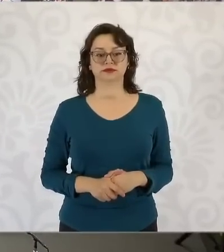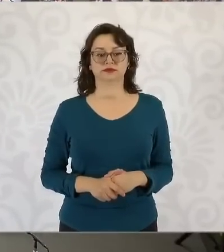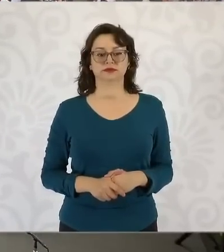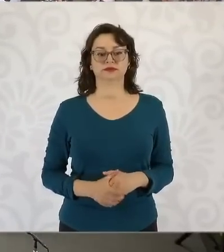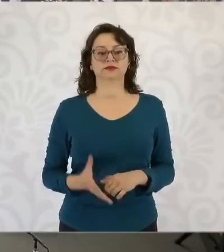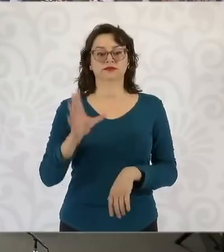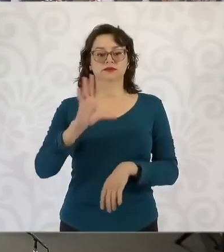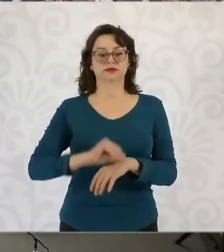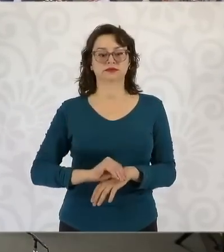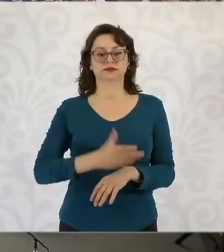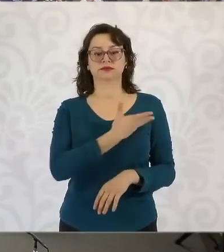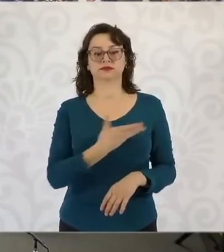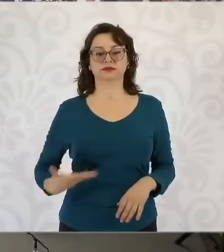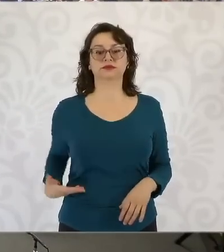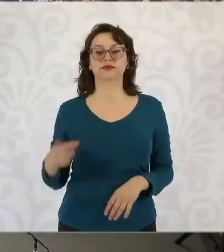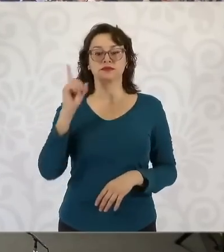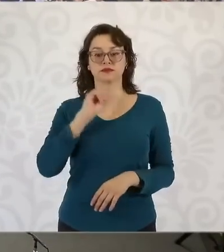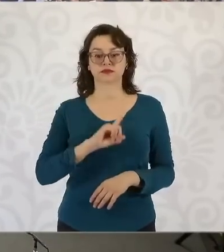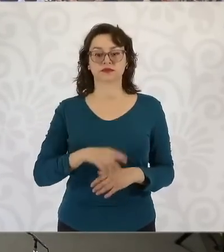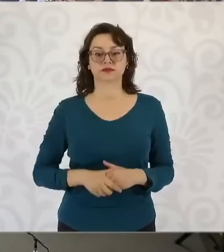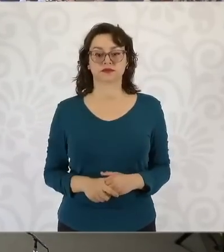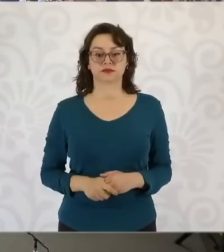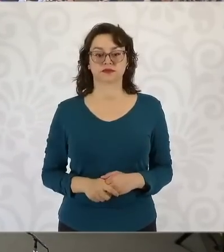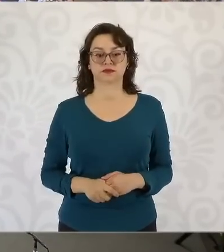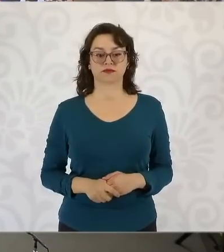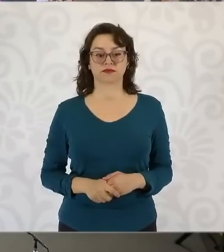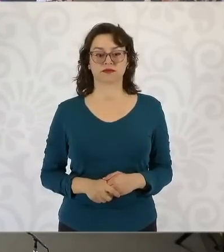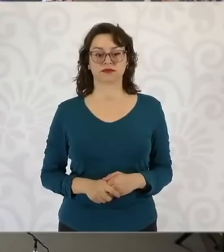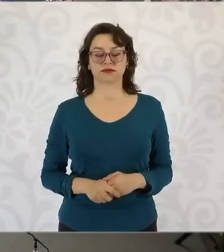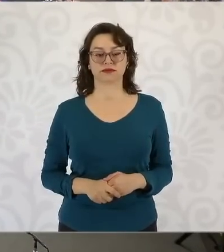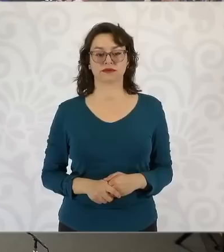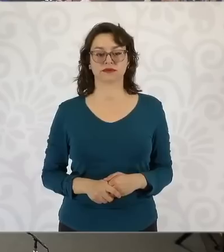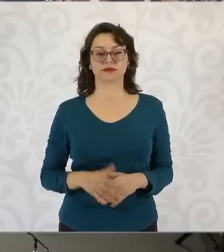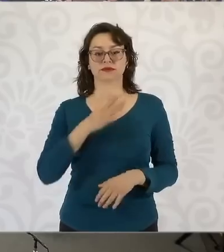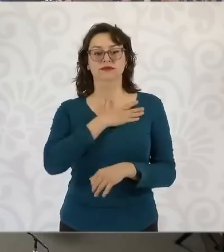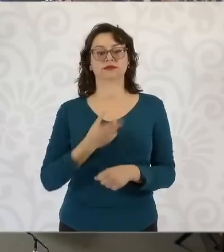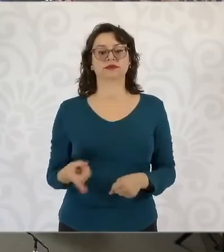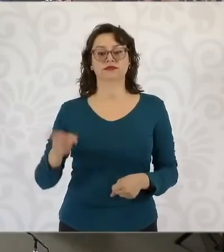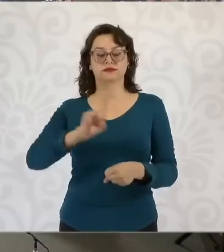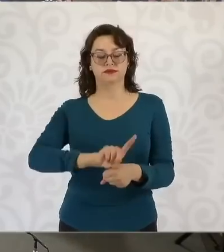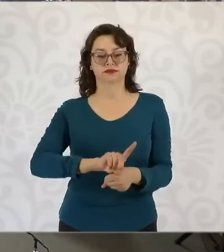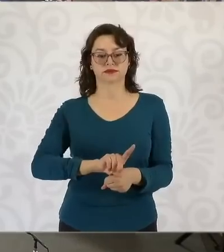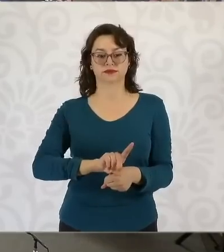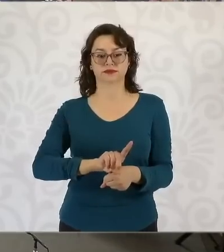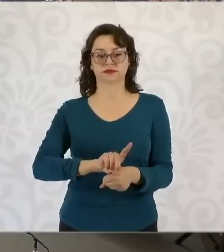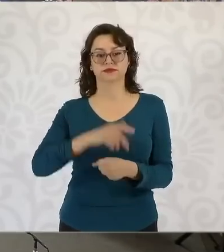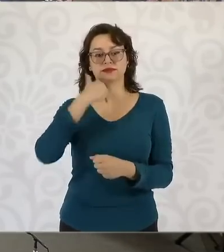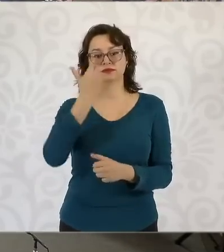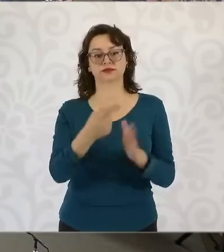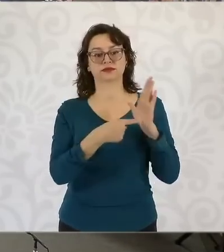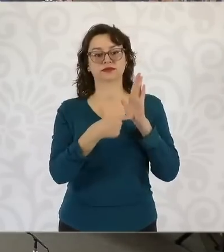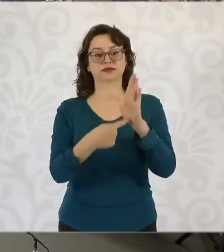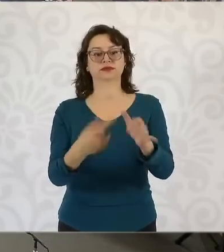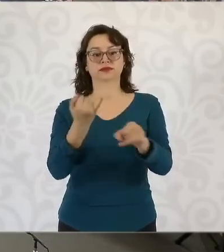Con su permiso, señora presidenta. Buenos días. Queremos comentarles los últimos indicadores de